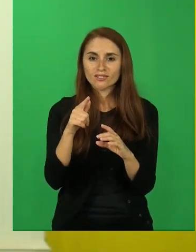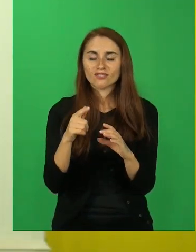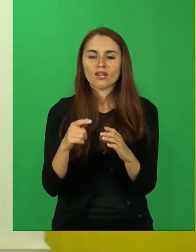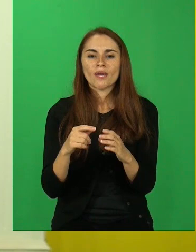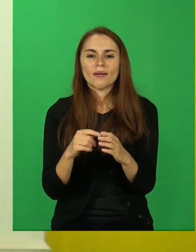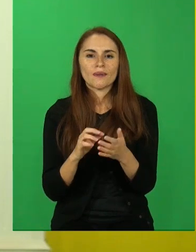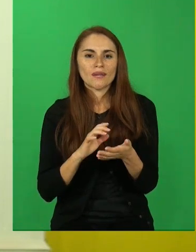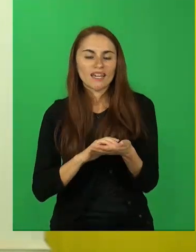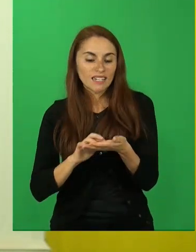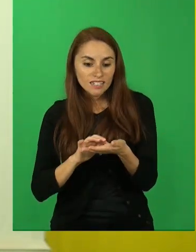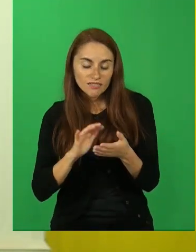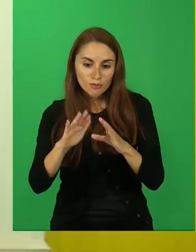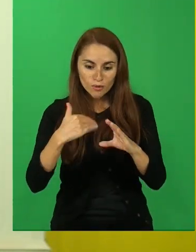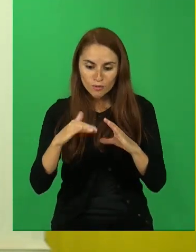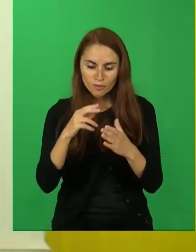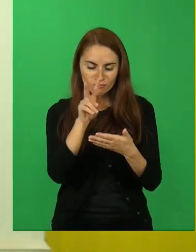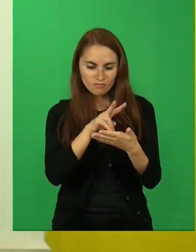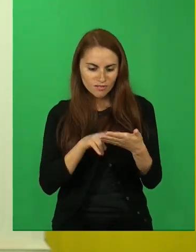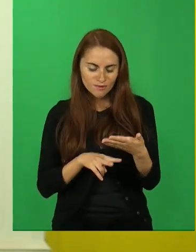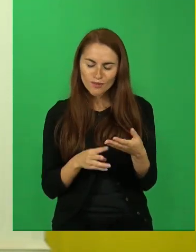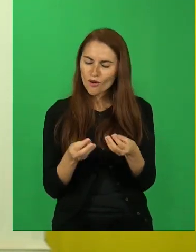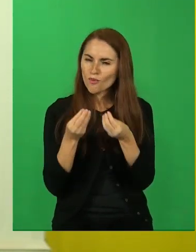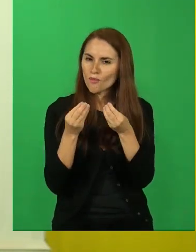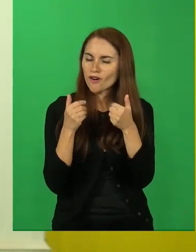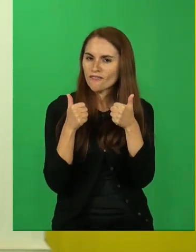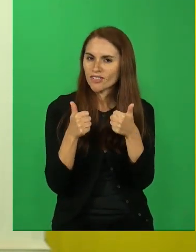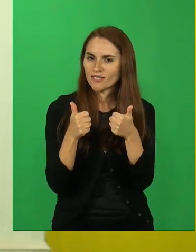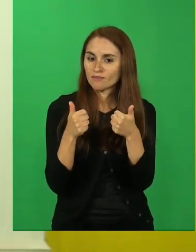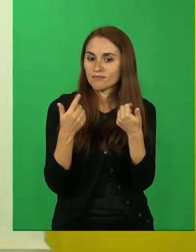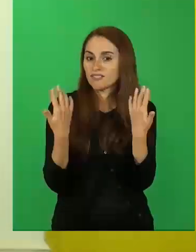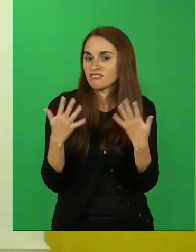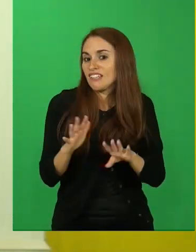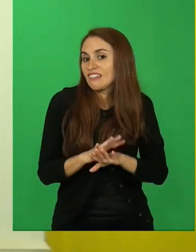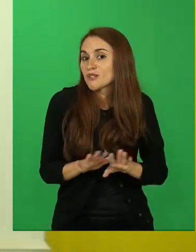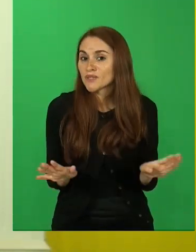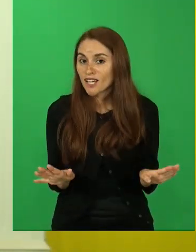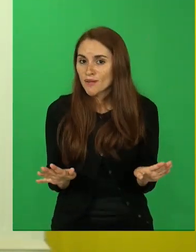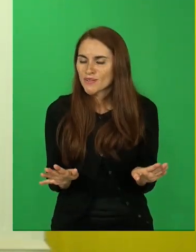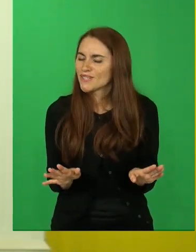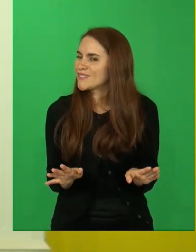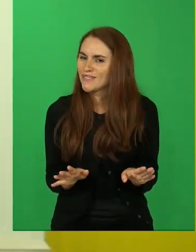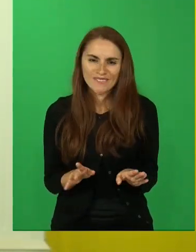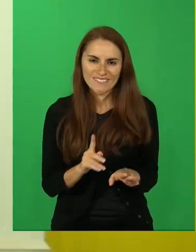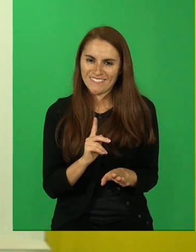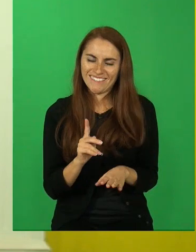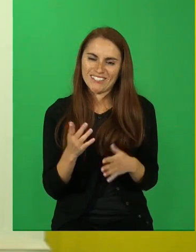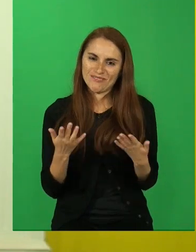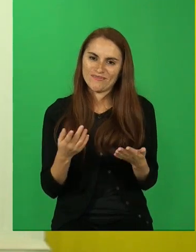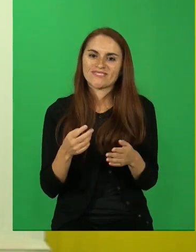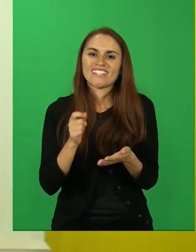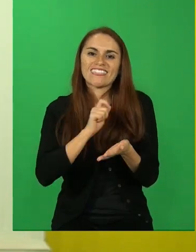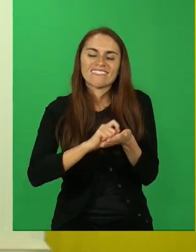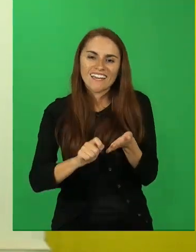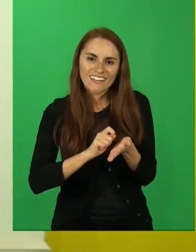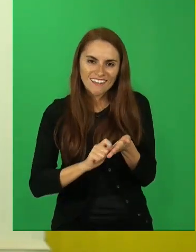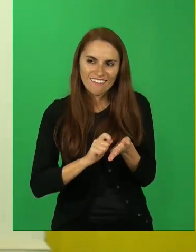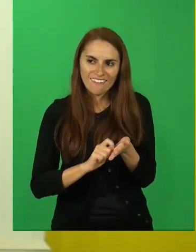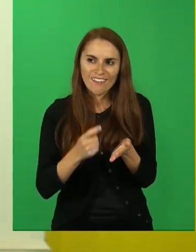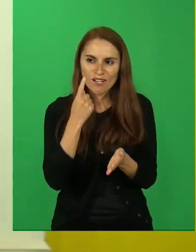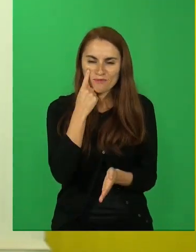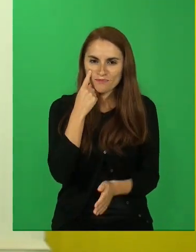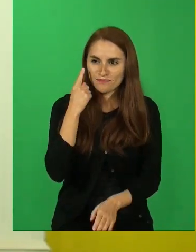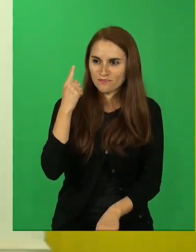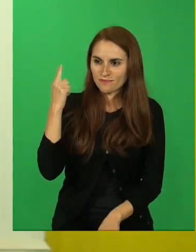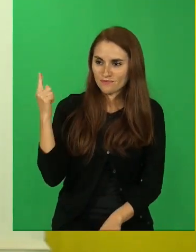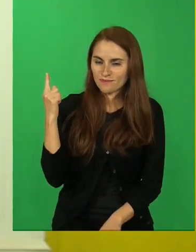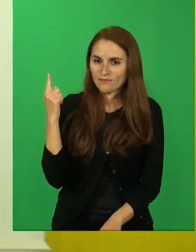hemos recibido y no creas que hasta aquí terminamos, porque te voy a dejar una tarea, porque